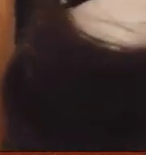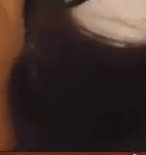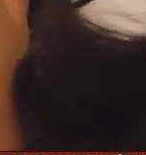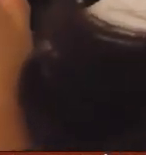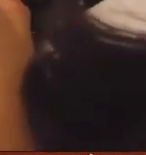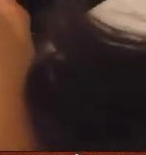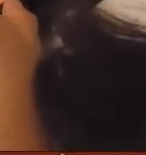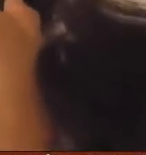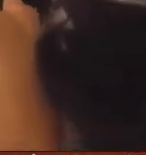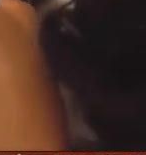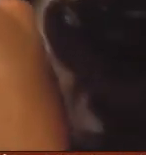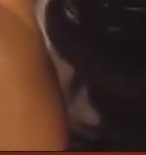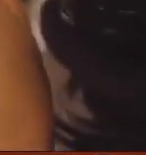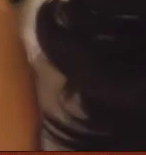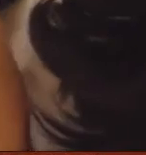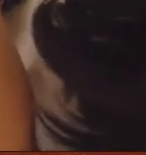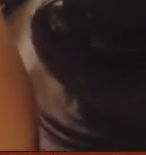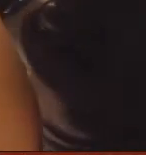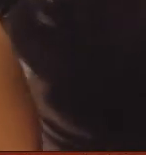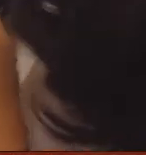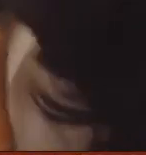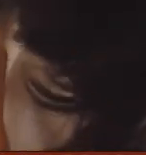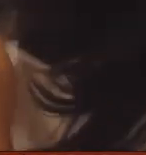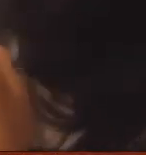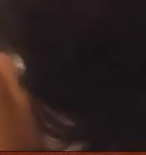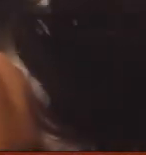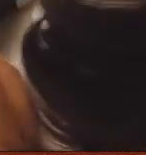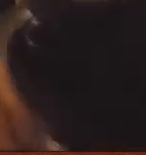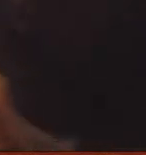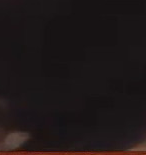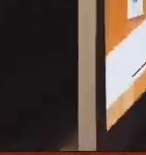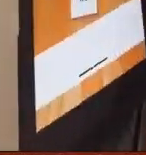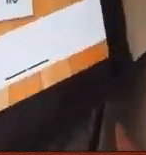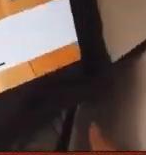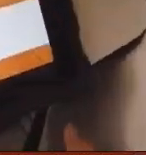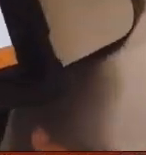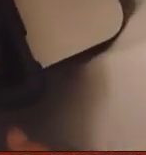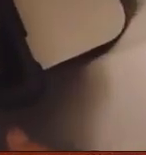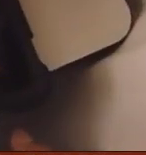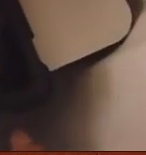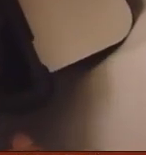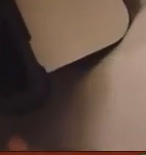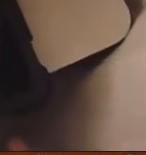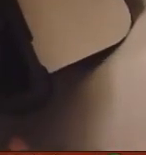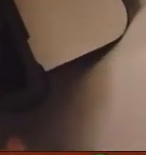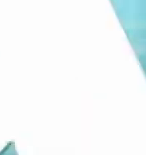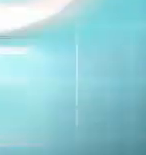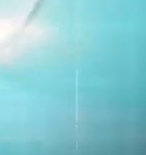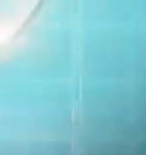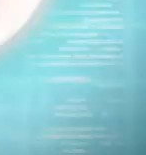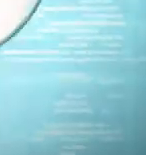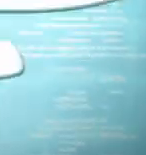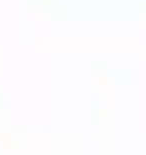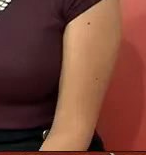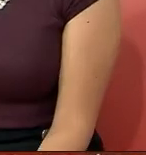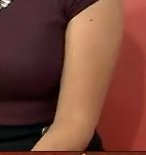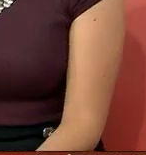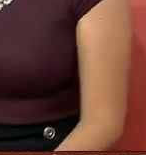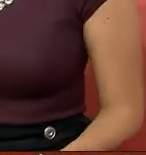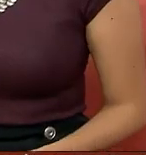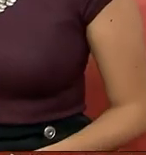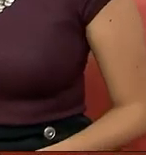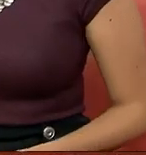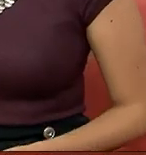está disponible para tabletas con sistema operativo Android, pero es un excelente ejemplo de cómo se puede utilizar la